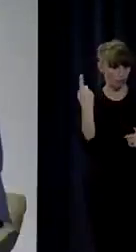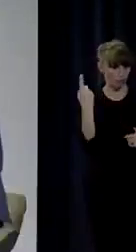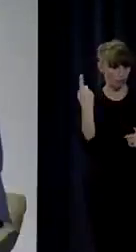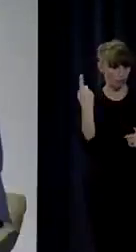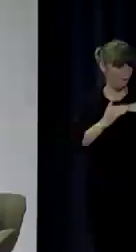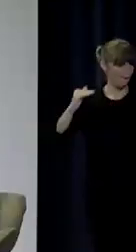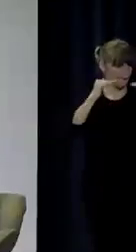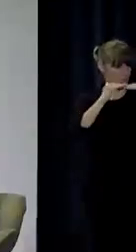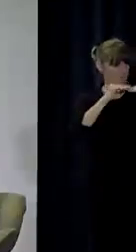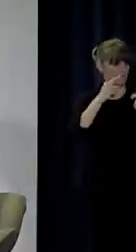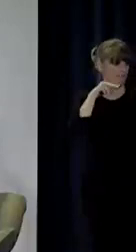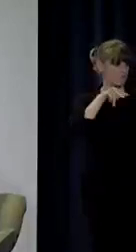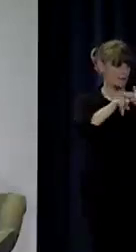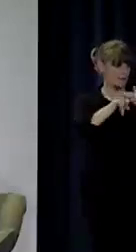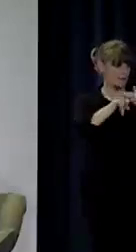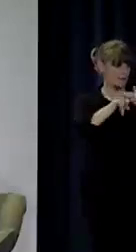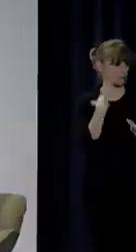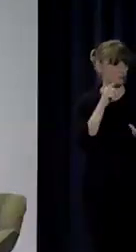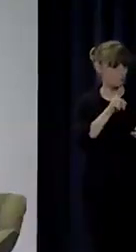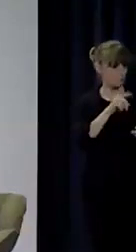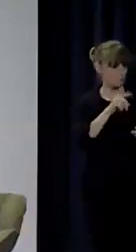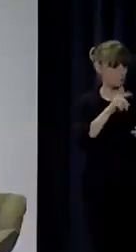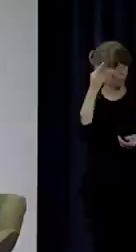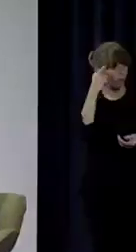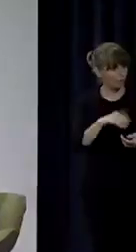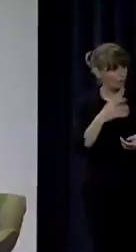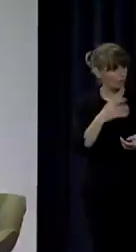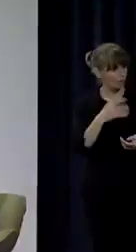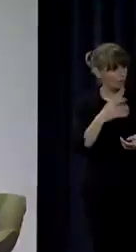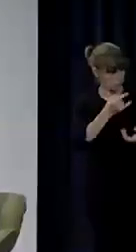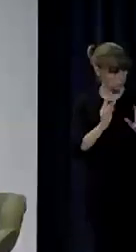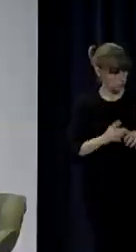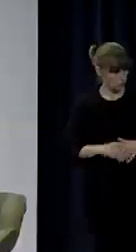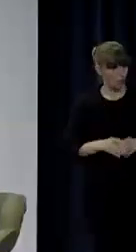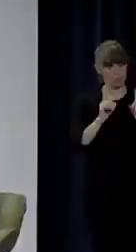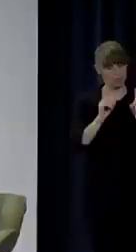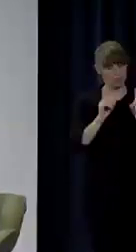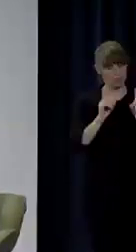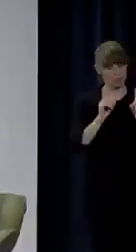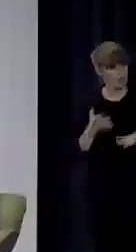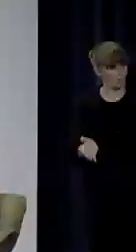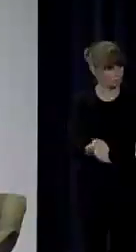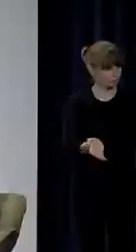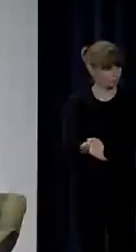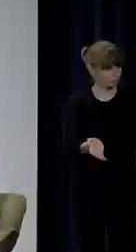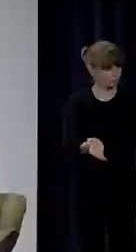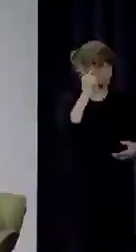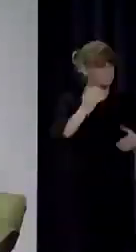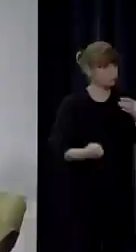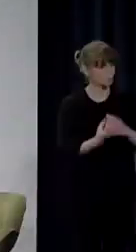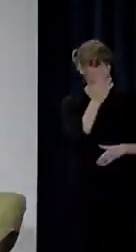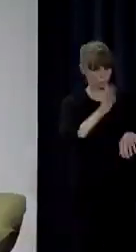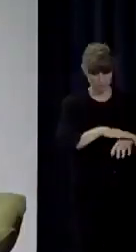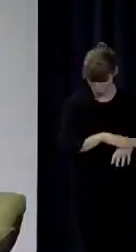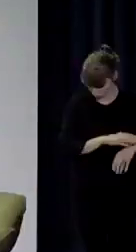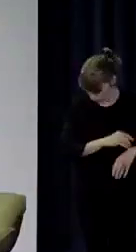la transparencia en el uso de la inteligencia artificial, así como fomentar la innovación